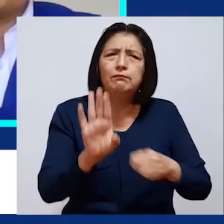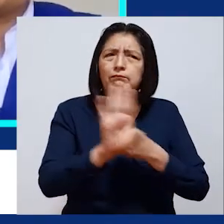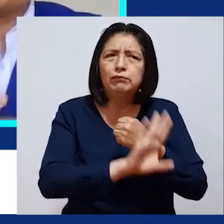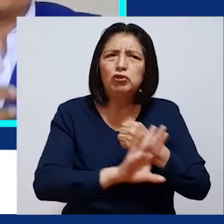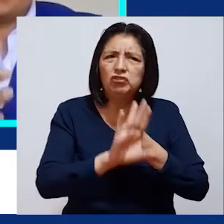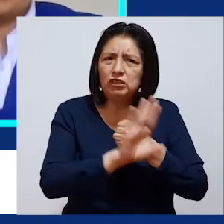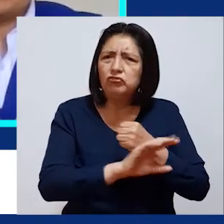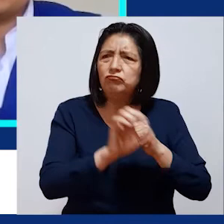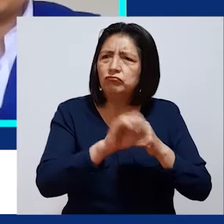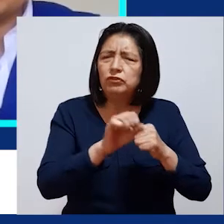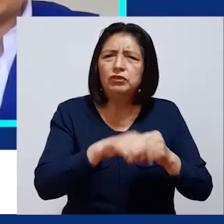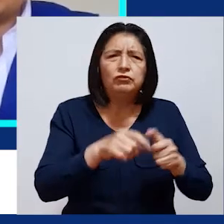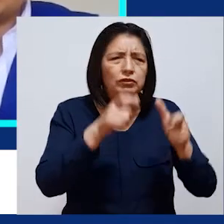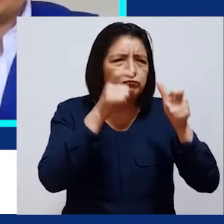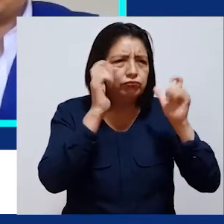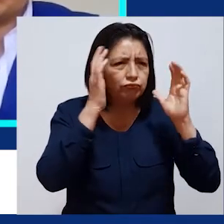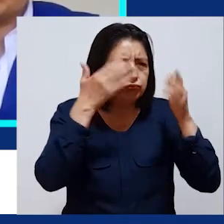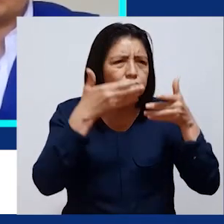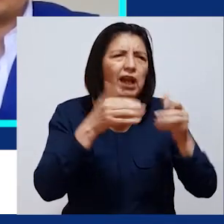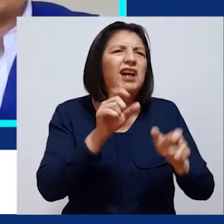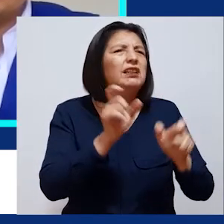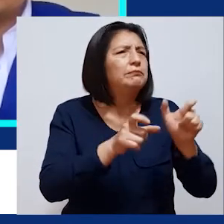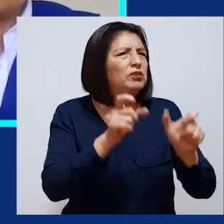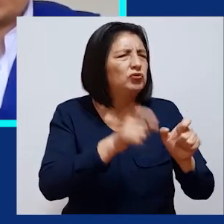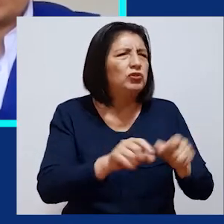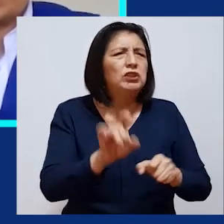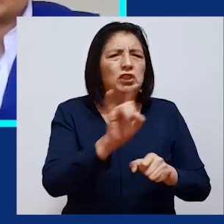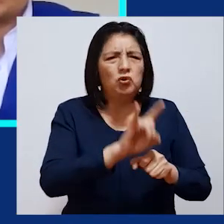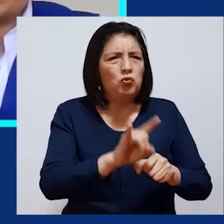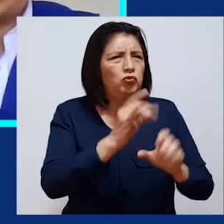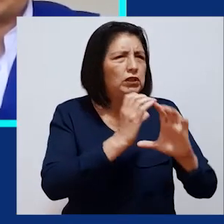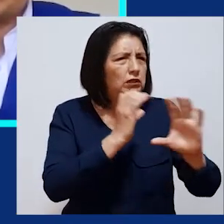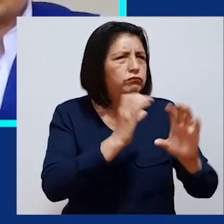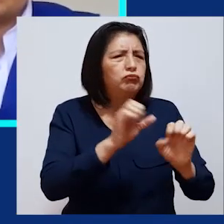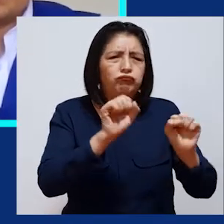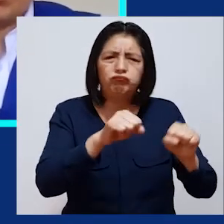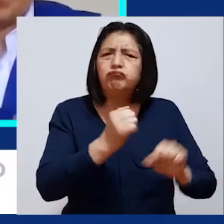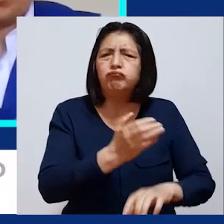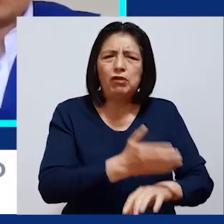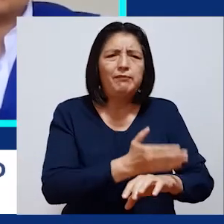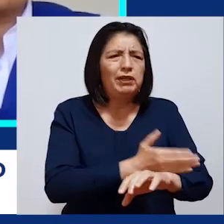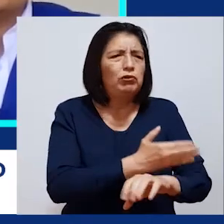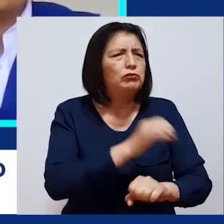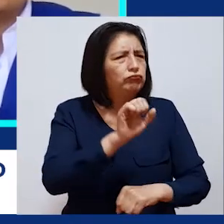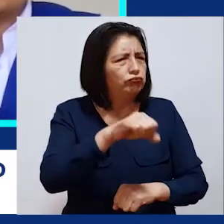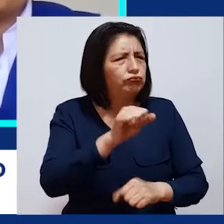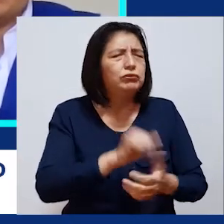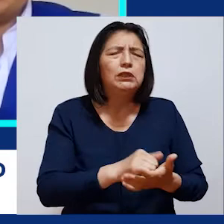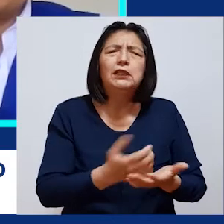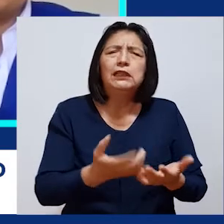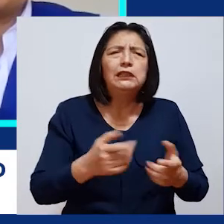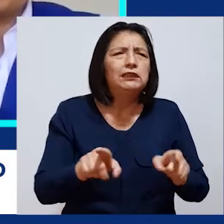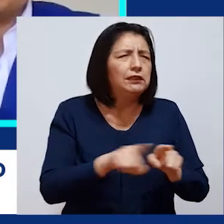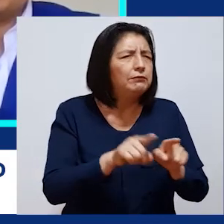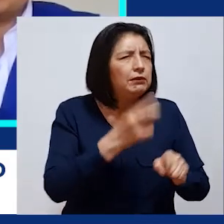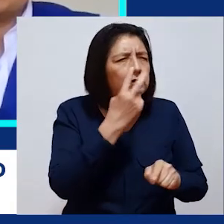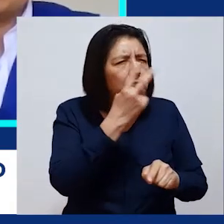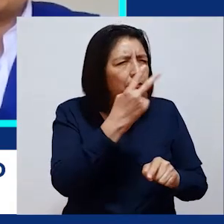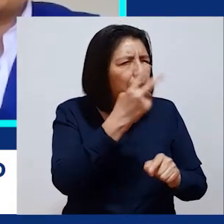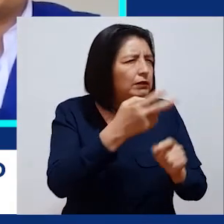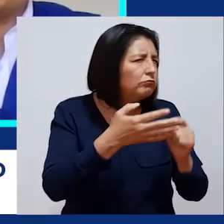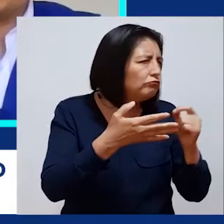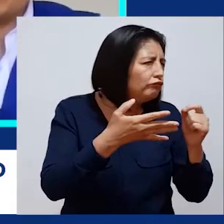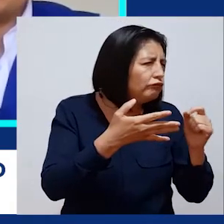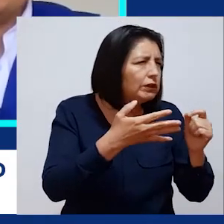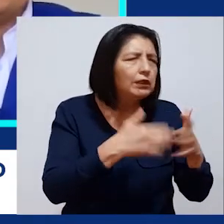protección y de bioseguridad hacia las personas usuarias del servicio. Esto ha mejorado. También hemos podido